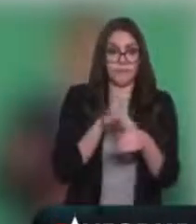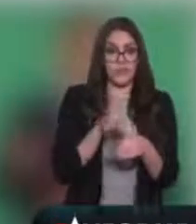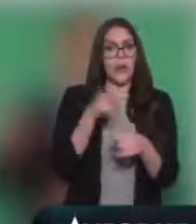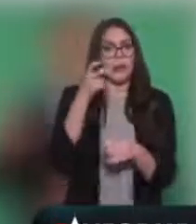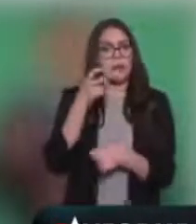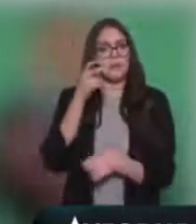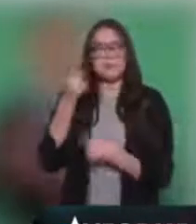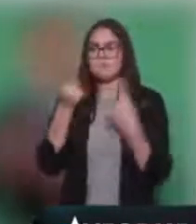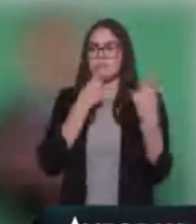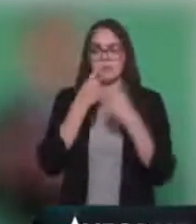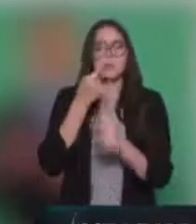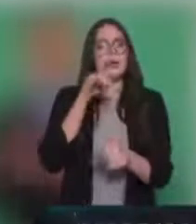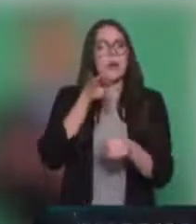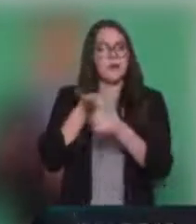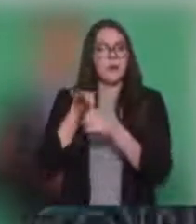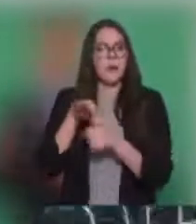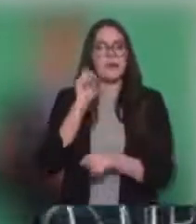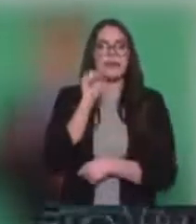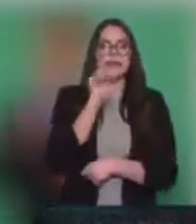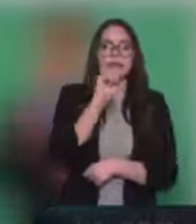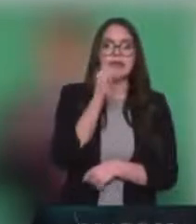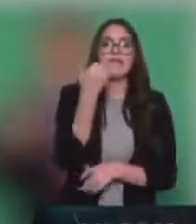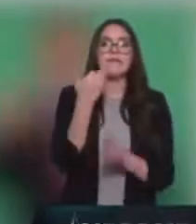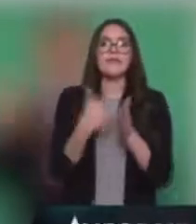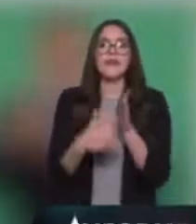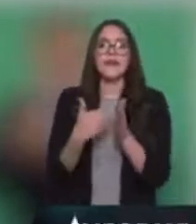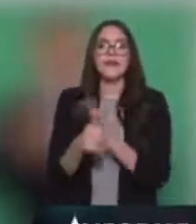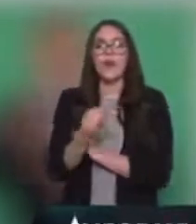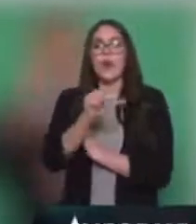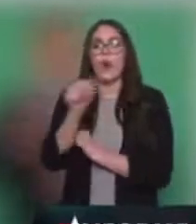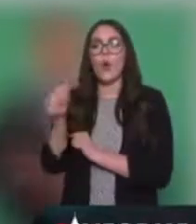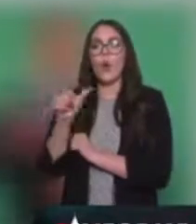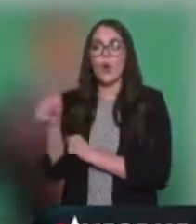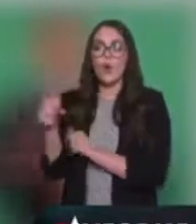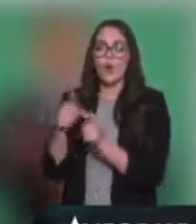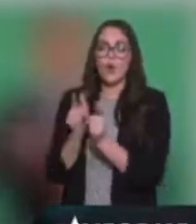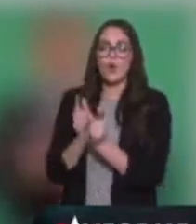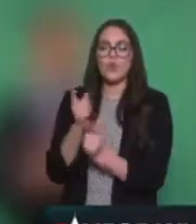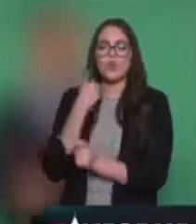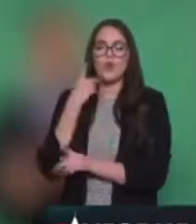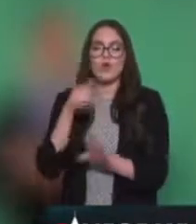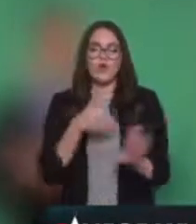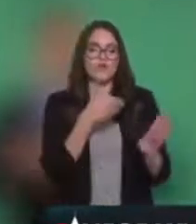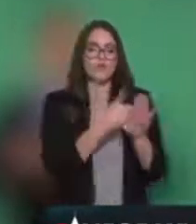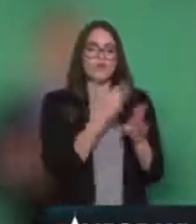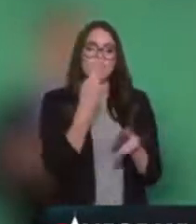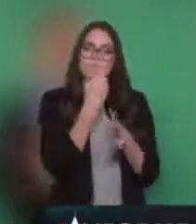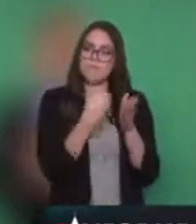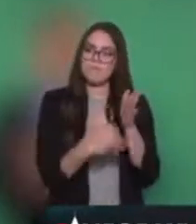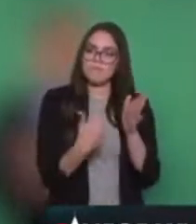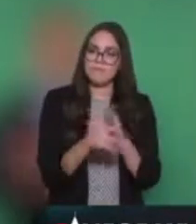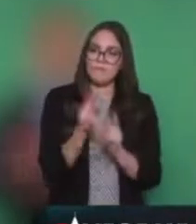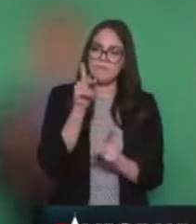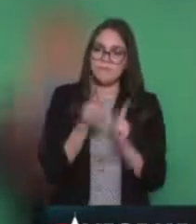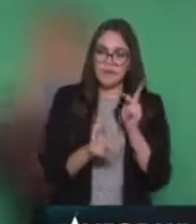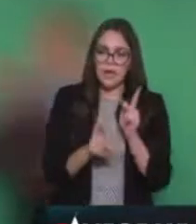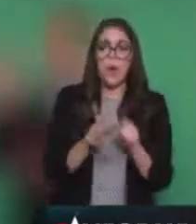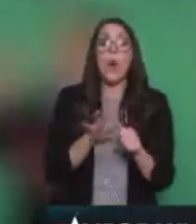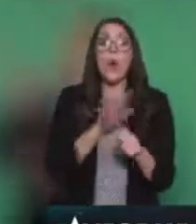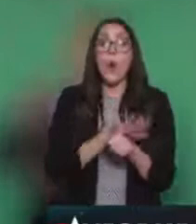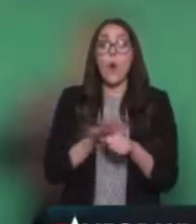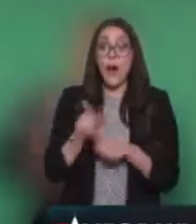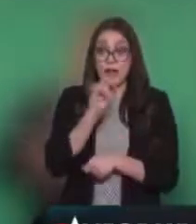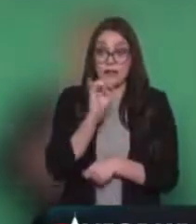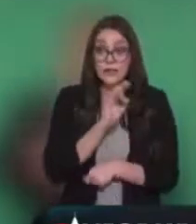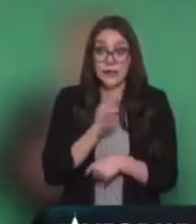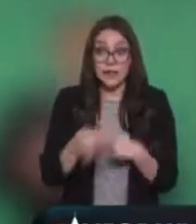en lo general, aún falta la discusión de las reservas que la oposición dejó para discutir en el Pleno. Para ello, para que esto pueda